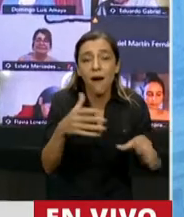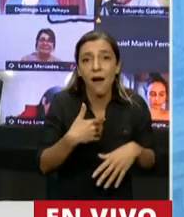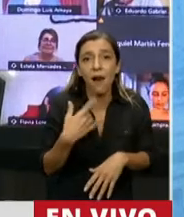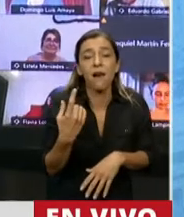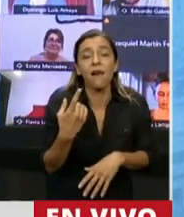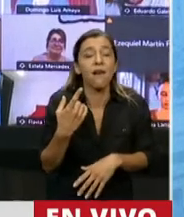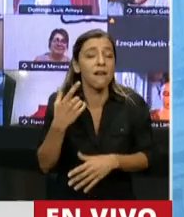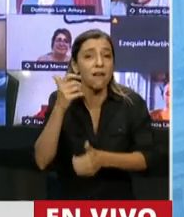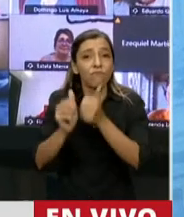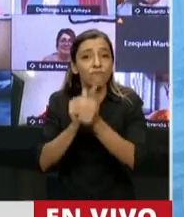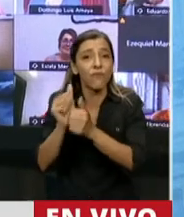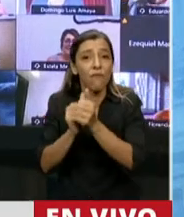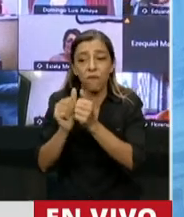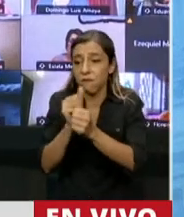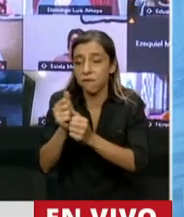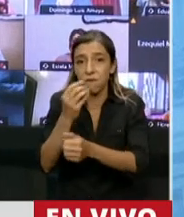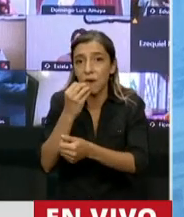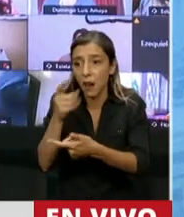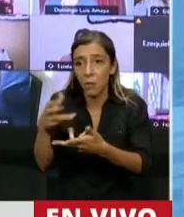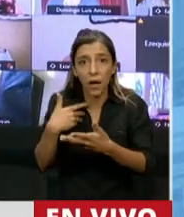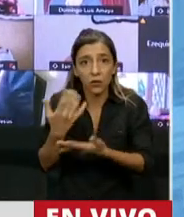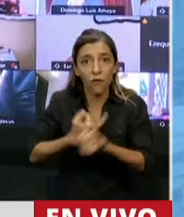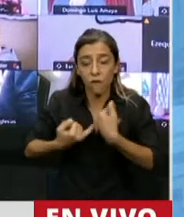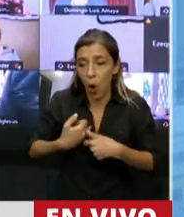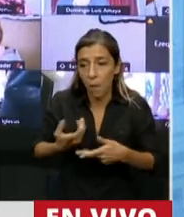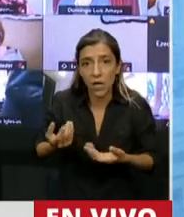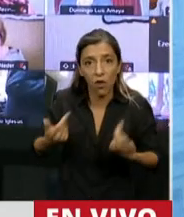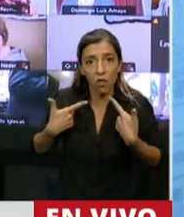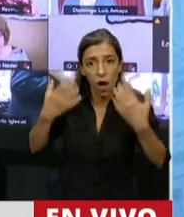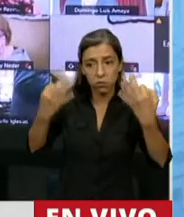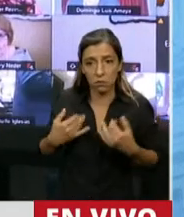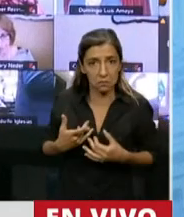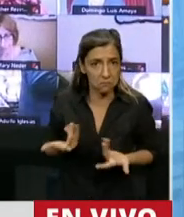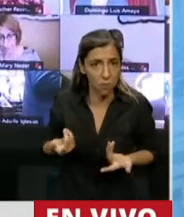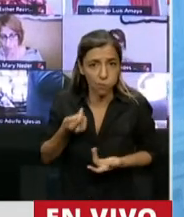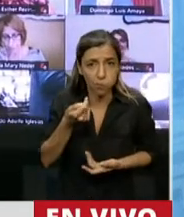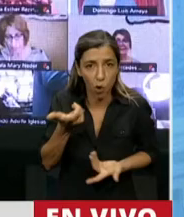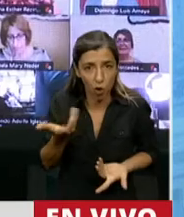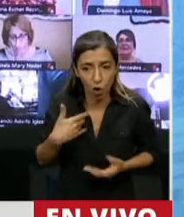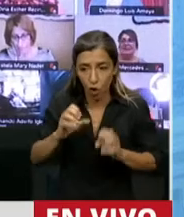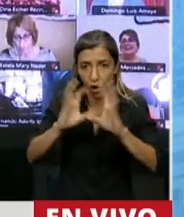nos informe de qué estamos consumiendo cada vez que compramos un alimento.